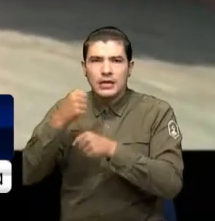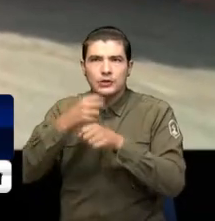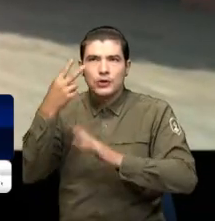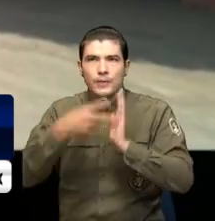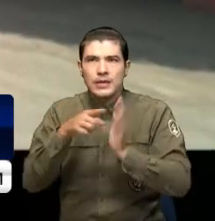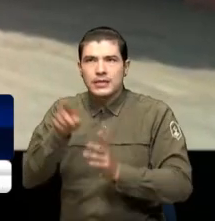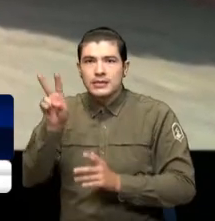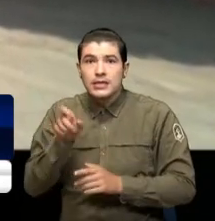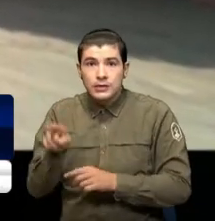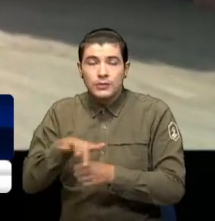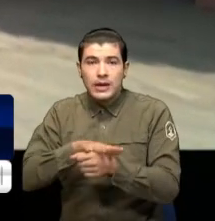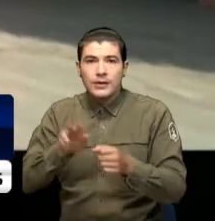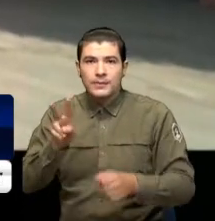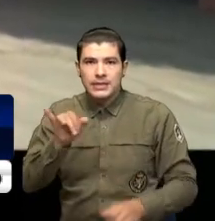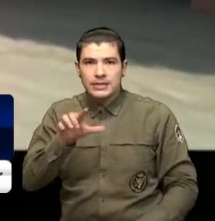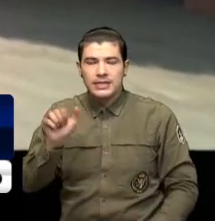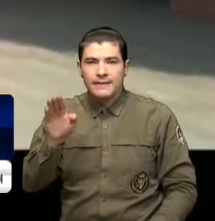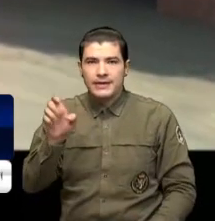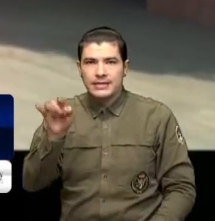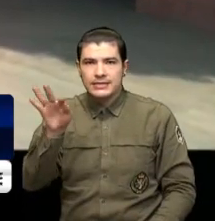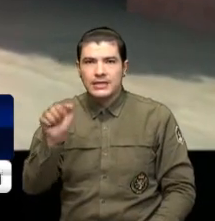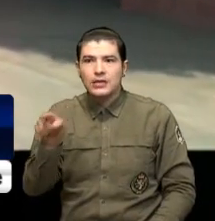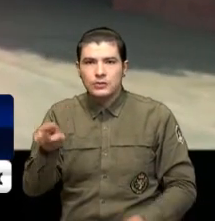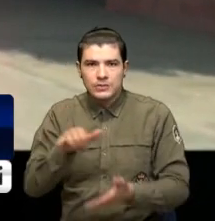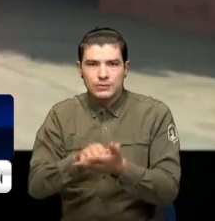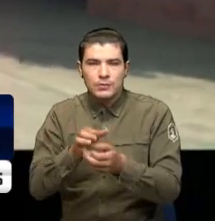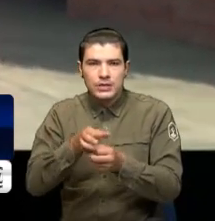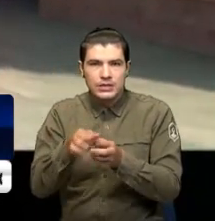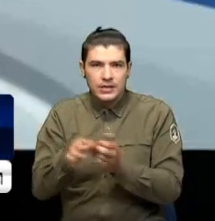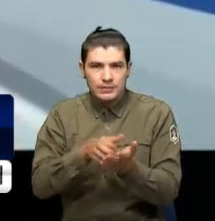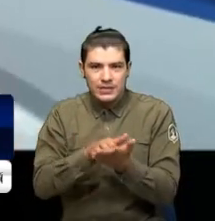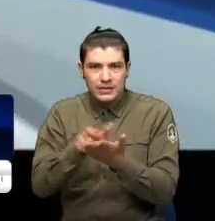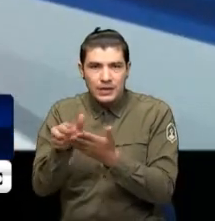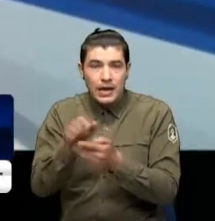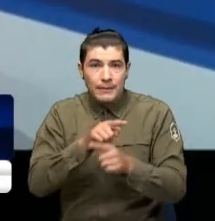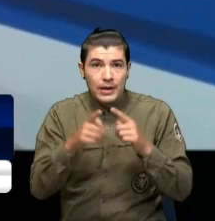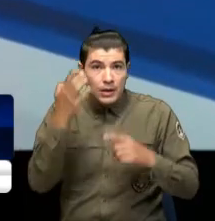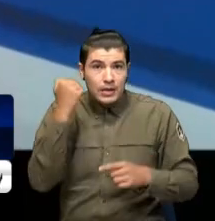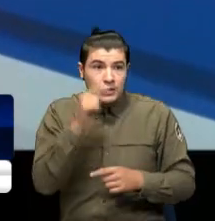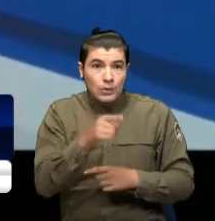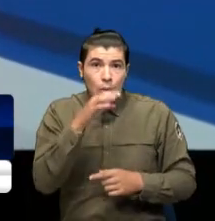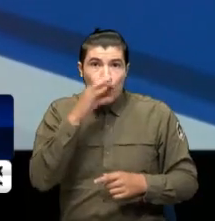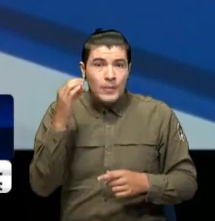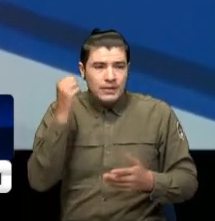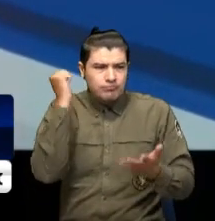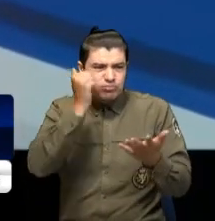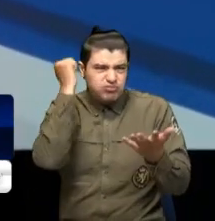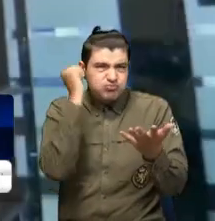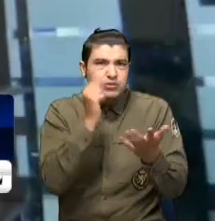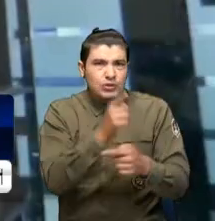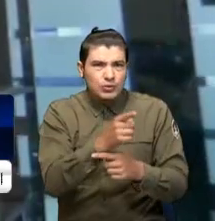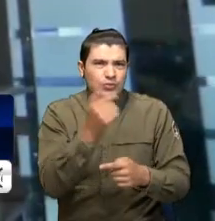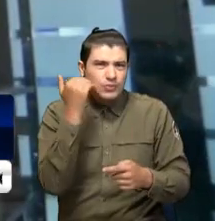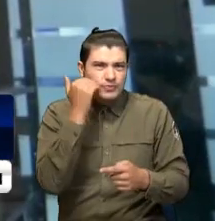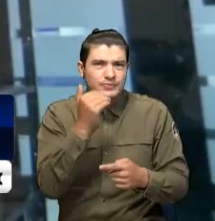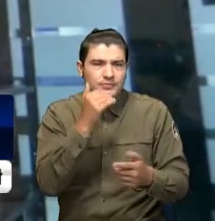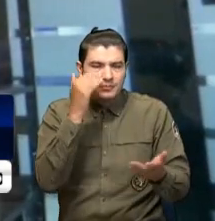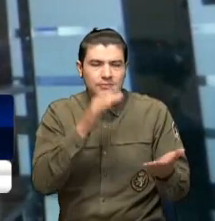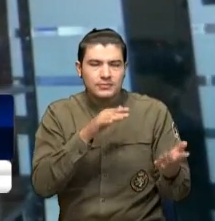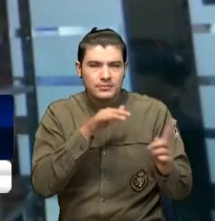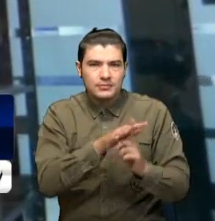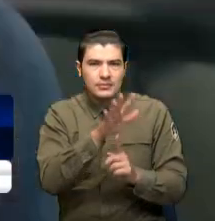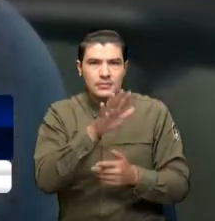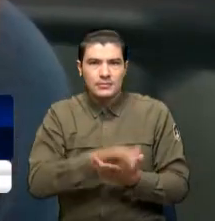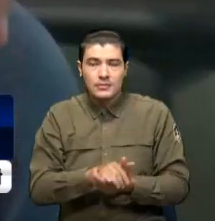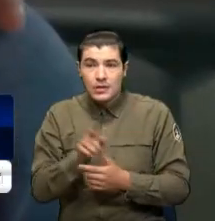Girón. Allí, en medio de una riña con arma blanca, el hoy asegurado atacó a la víctima causándole la muerte. El homicida huyó del